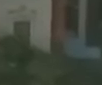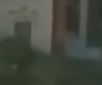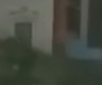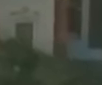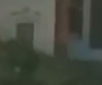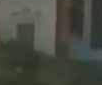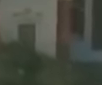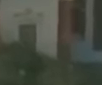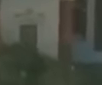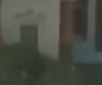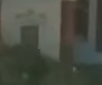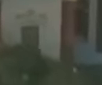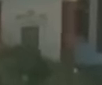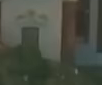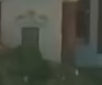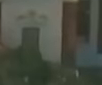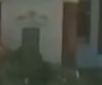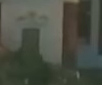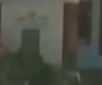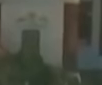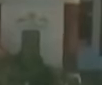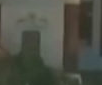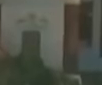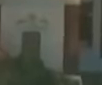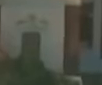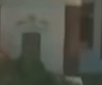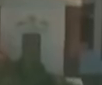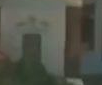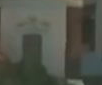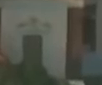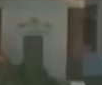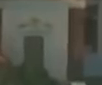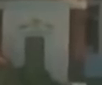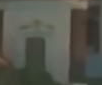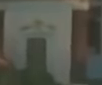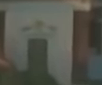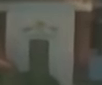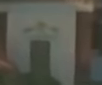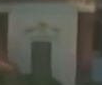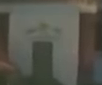nuevo sistema que incluso destacaba el presidente Nicolás Maduro Moros,